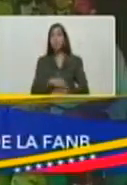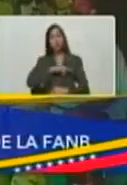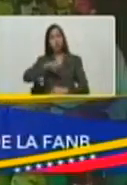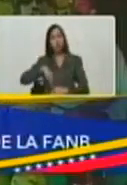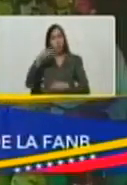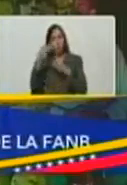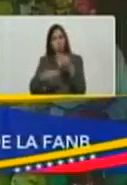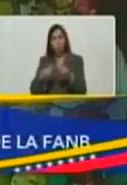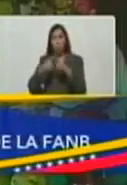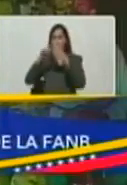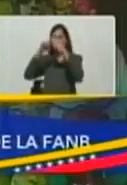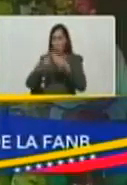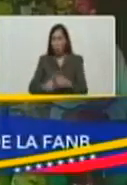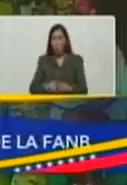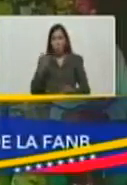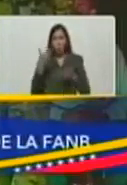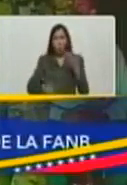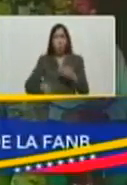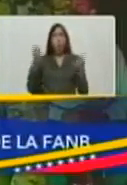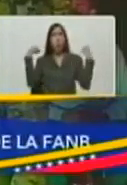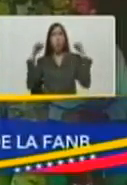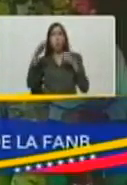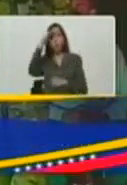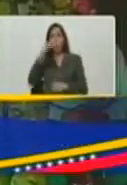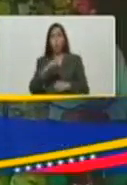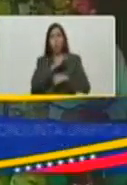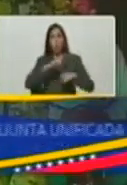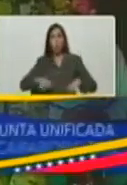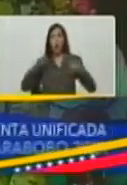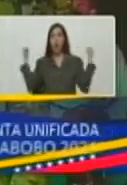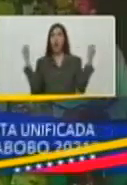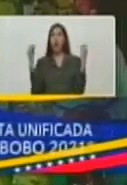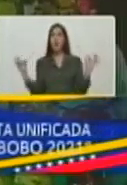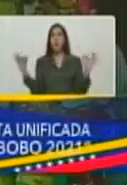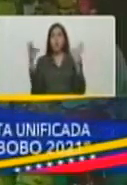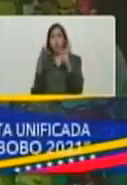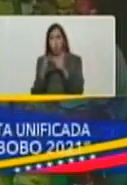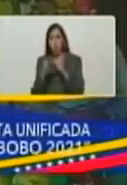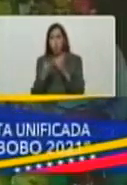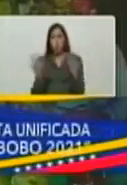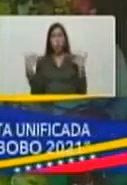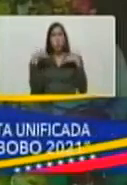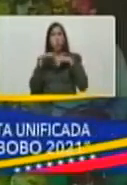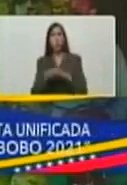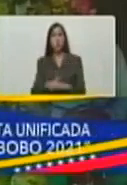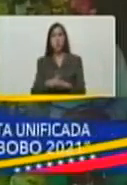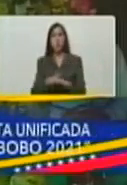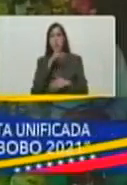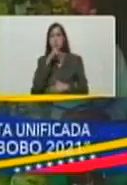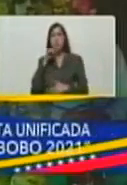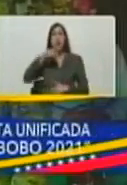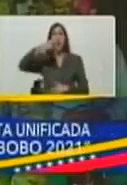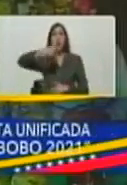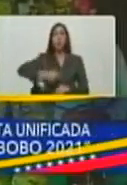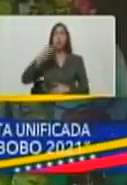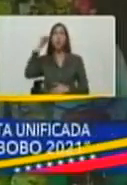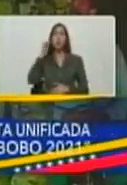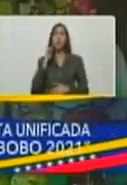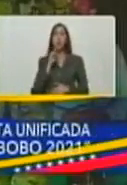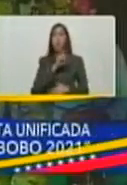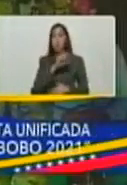el balance general del ejercicio de campaña de acción conjunta, unificada e integral, escudo bolivariano, bicentenario